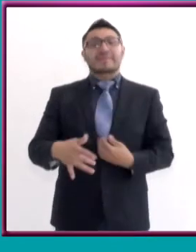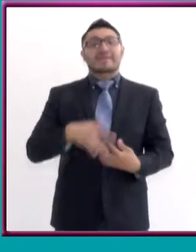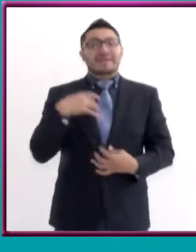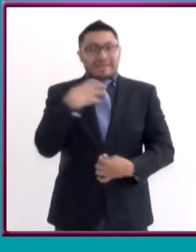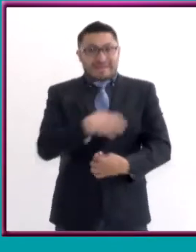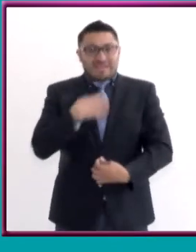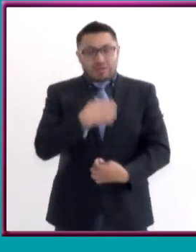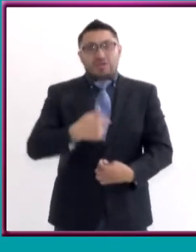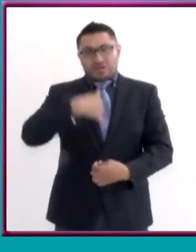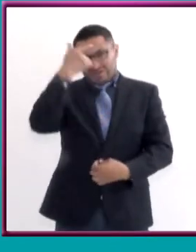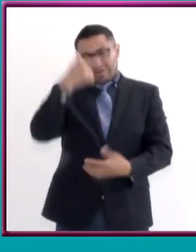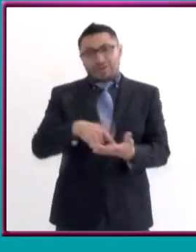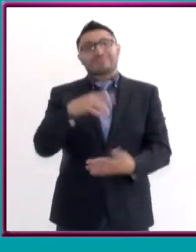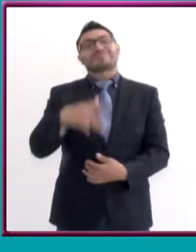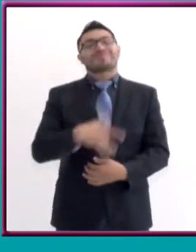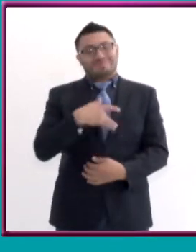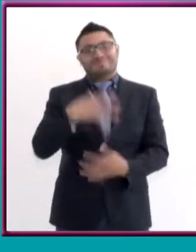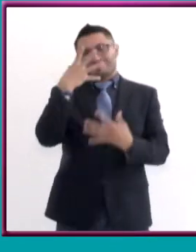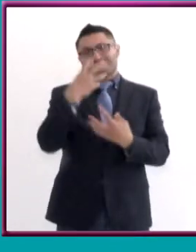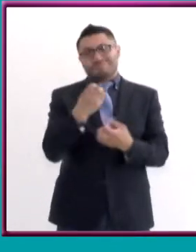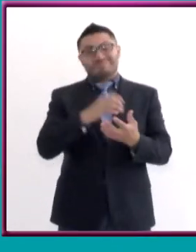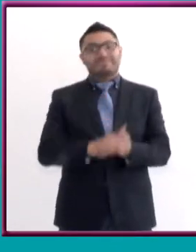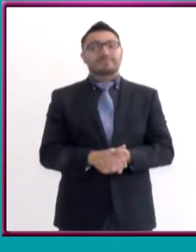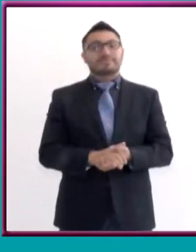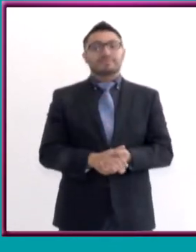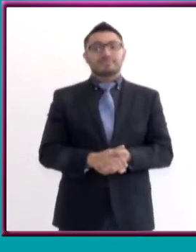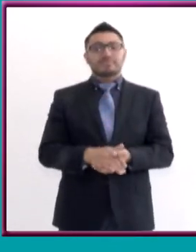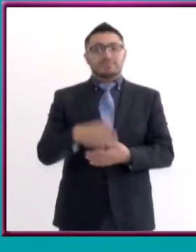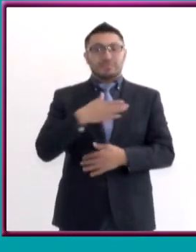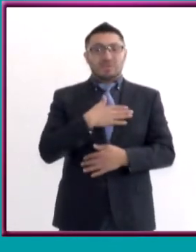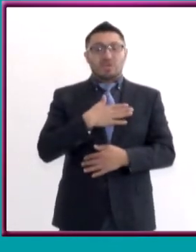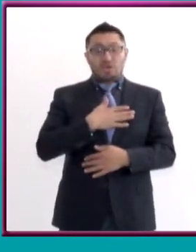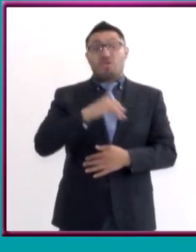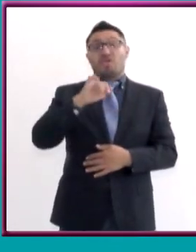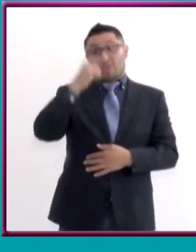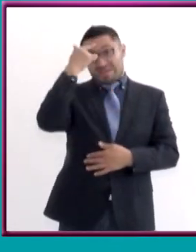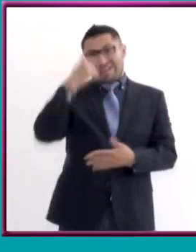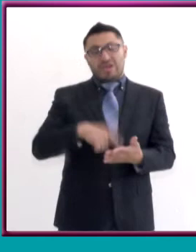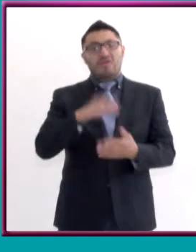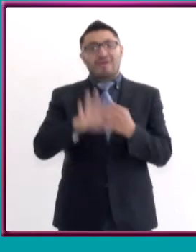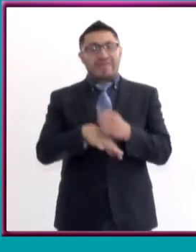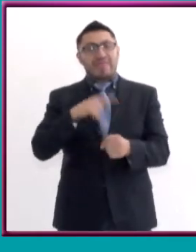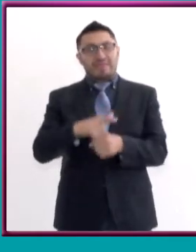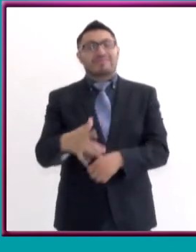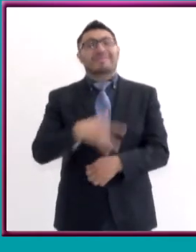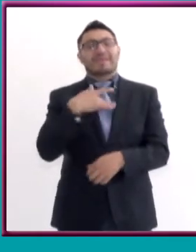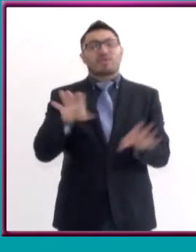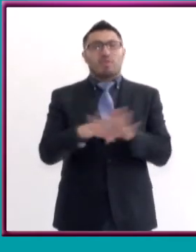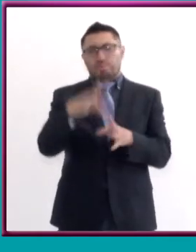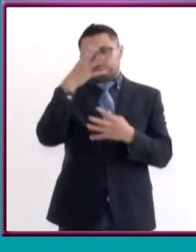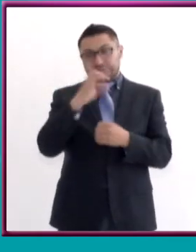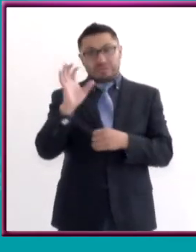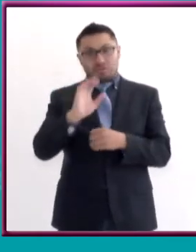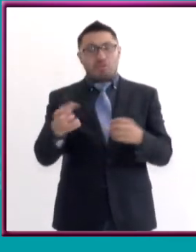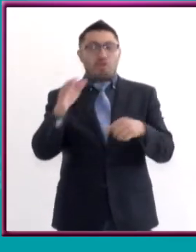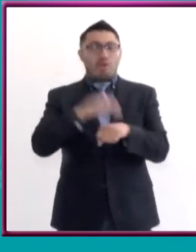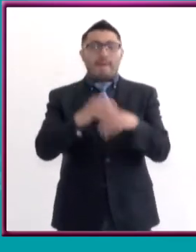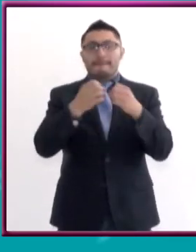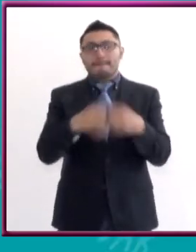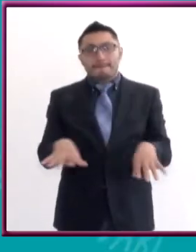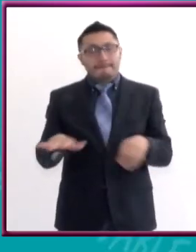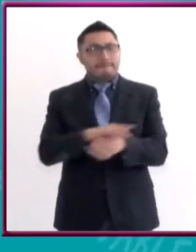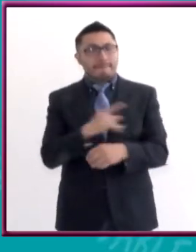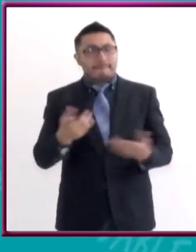creo que sí se sienten tristes. Yo sí creo que los animales sienten tristeza cuando pierden a un